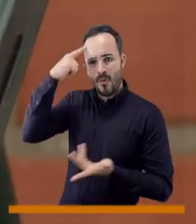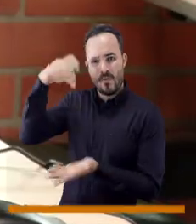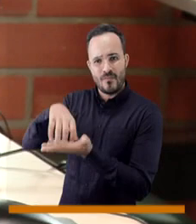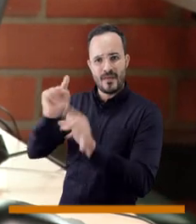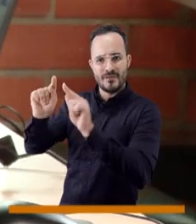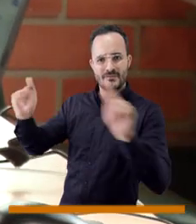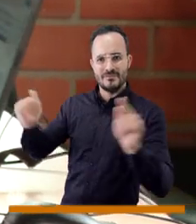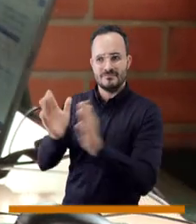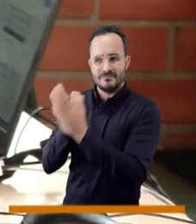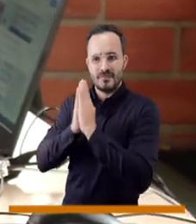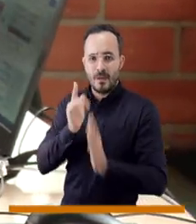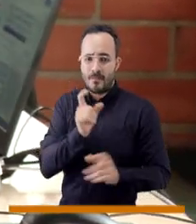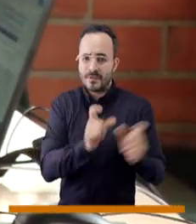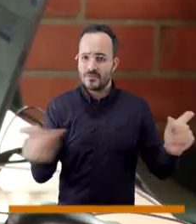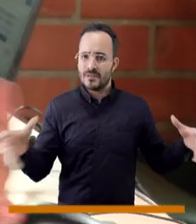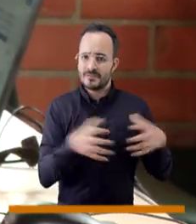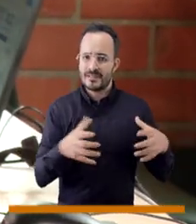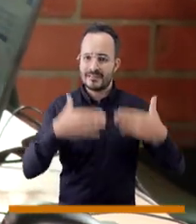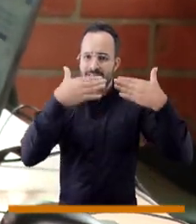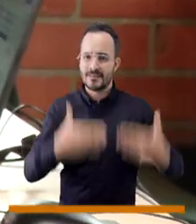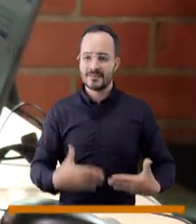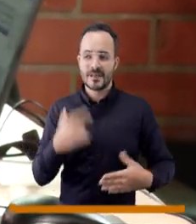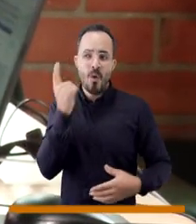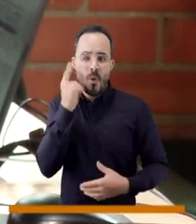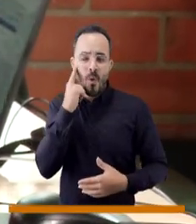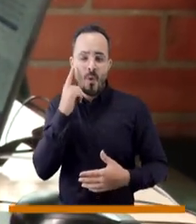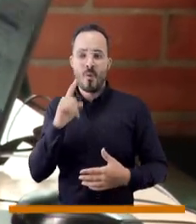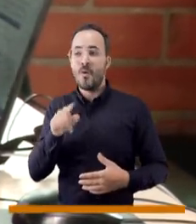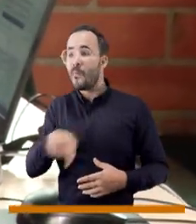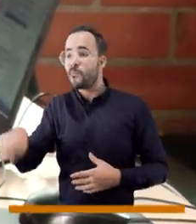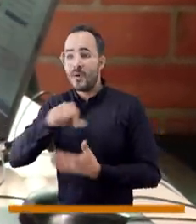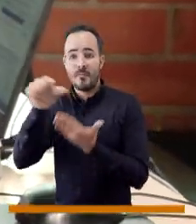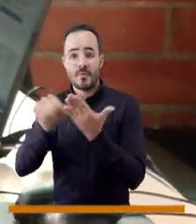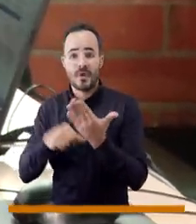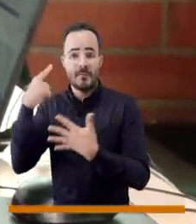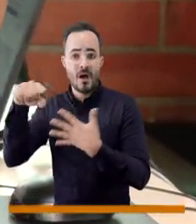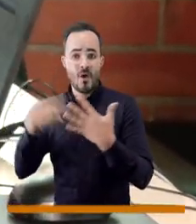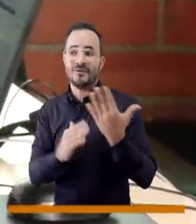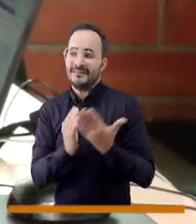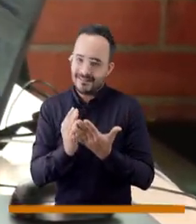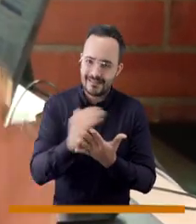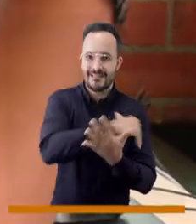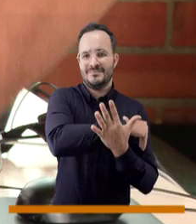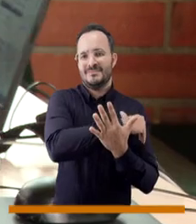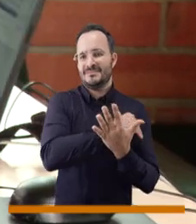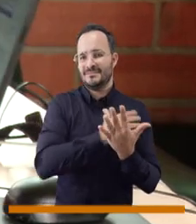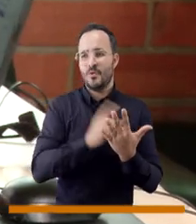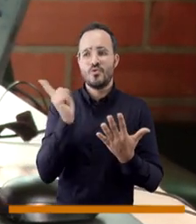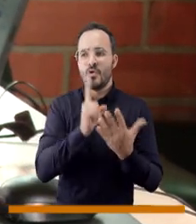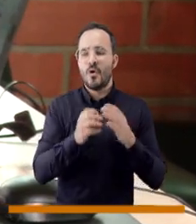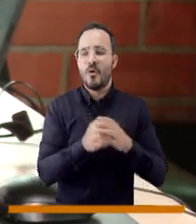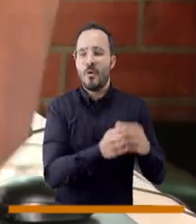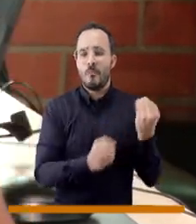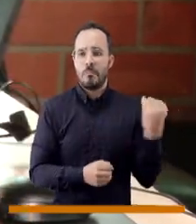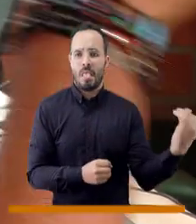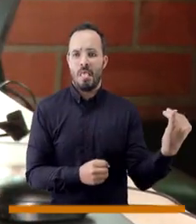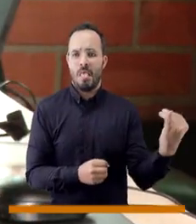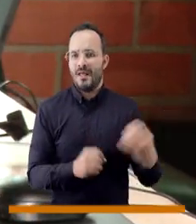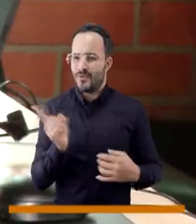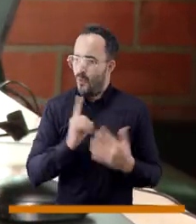diferentes gobiernos, no es exactamente este, es que la población con discapacidad debe ser transversal a todos los programas,